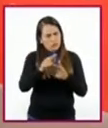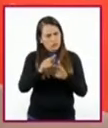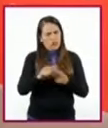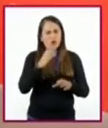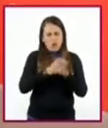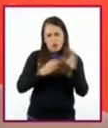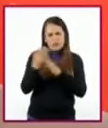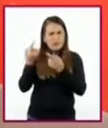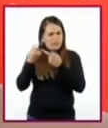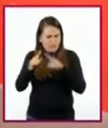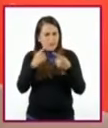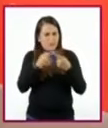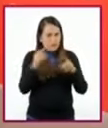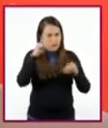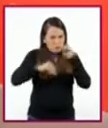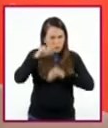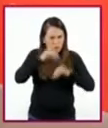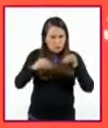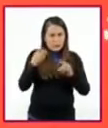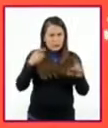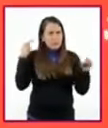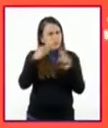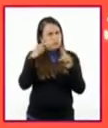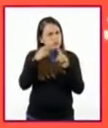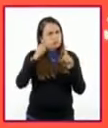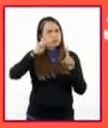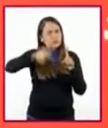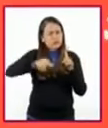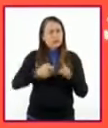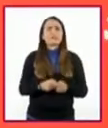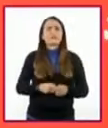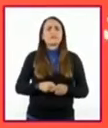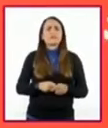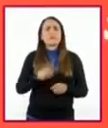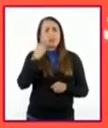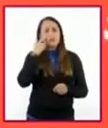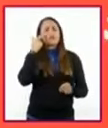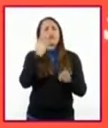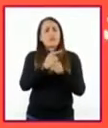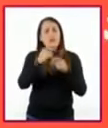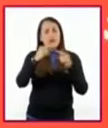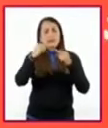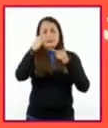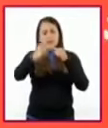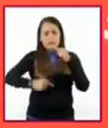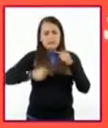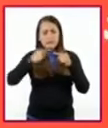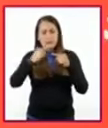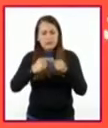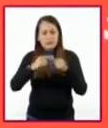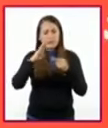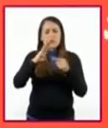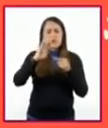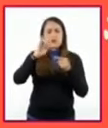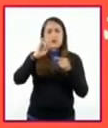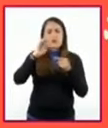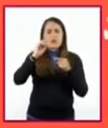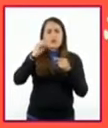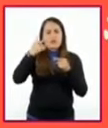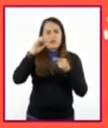por lo que el propósito a desarrollar es identificar ciclos biogeoquímicos en los ecosistemas,